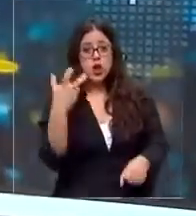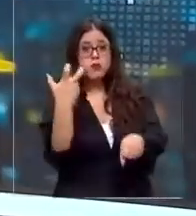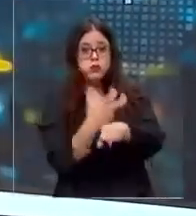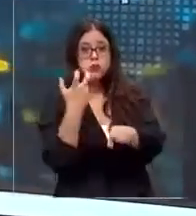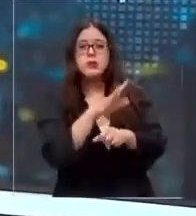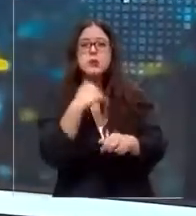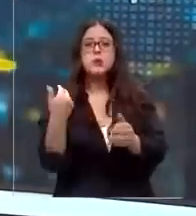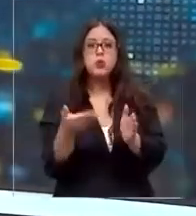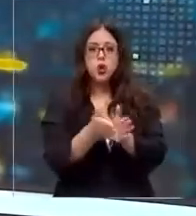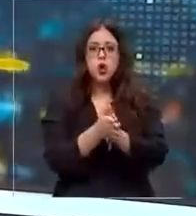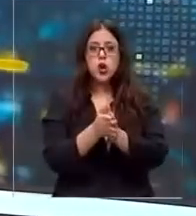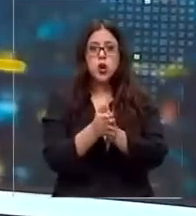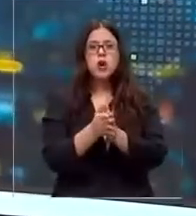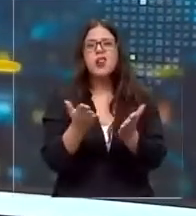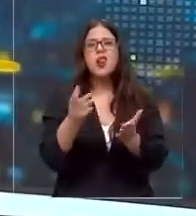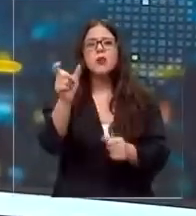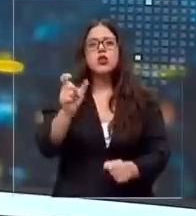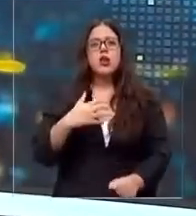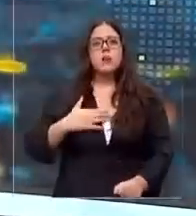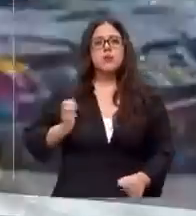quien estaba comiendo en ese lugar.